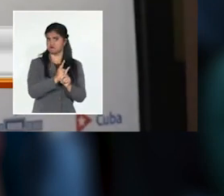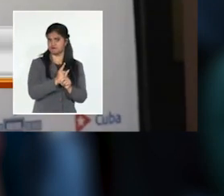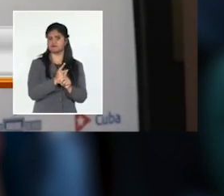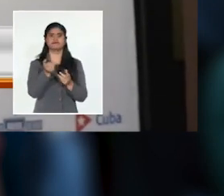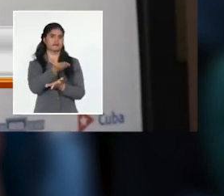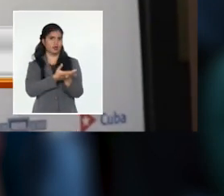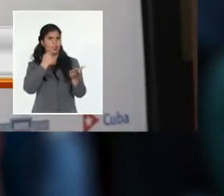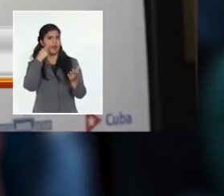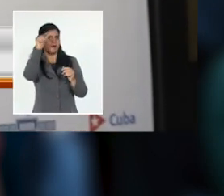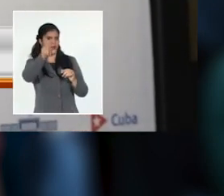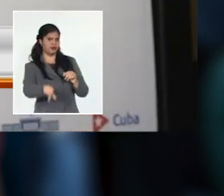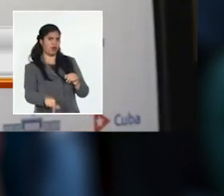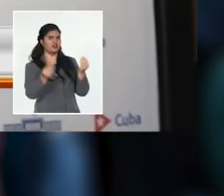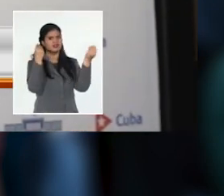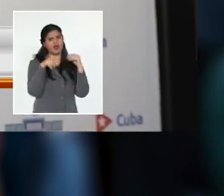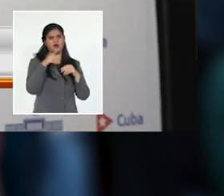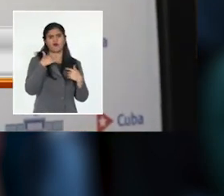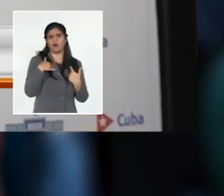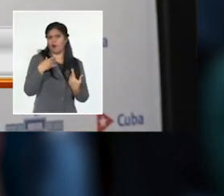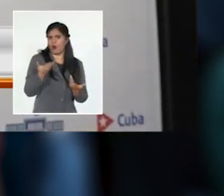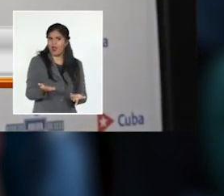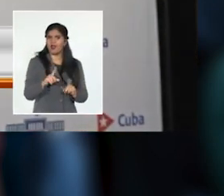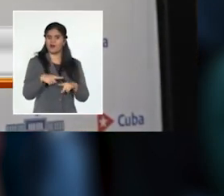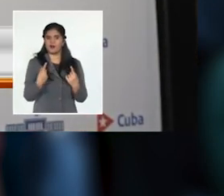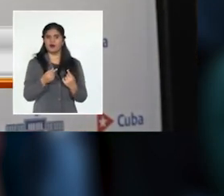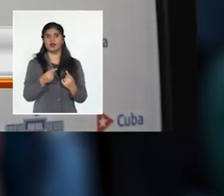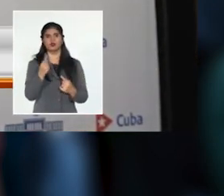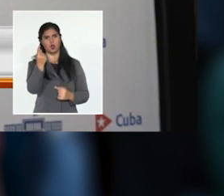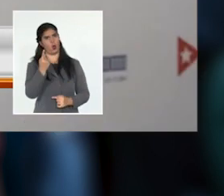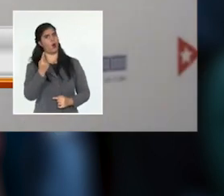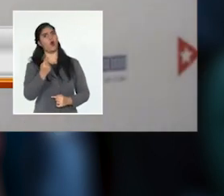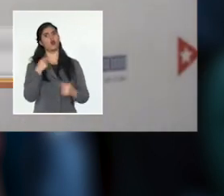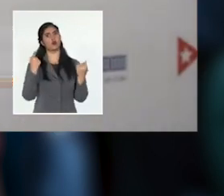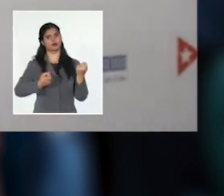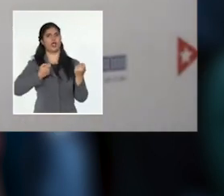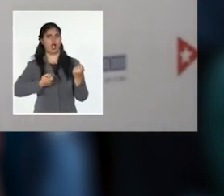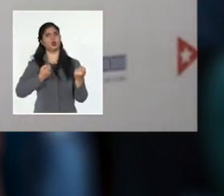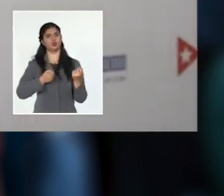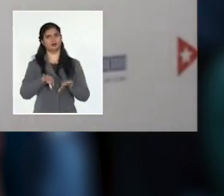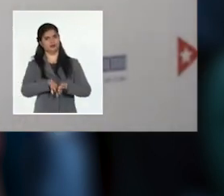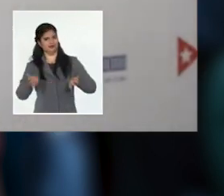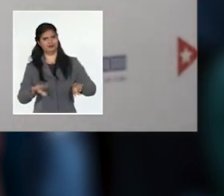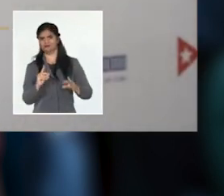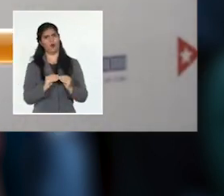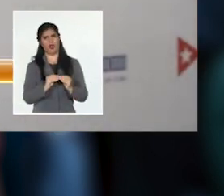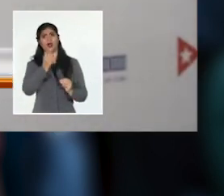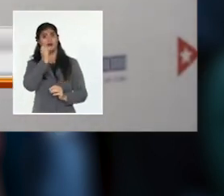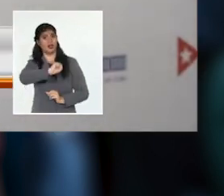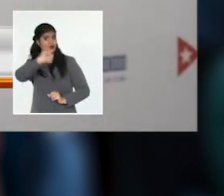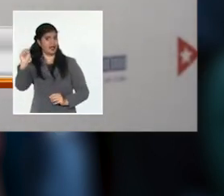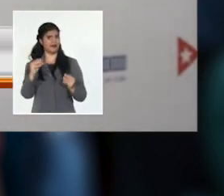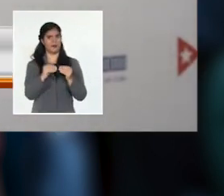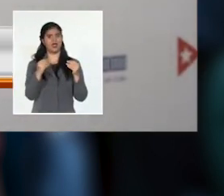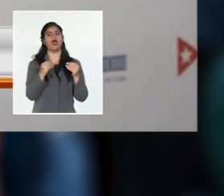conocernos y seguir para adelante, porque tenemos que ser uno en esta batalla contra el bloqueo. Yo creo que ha sido magnífico,